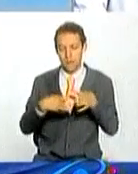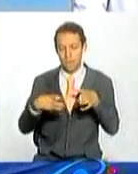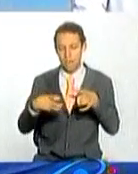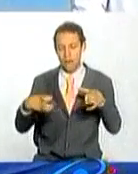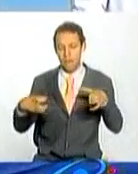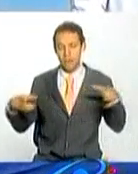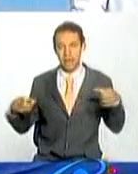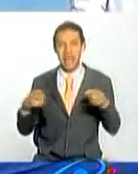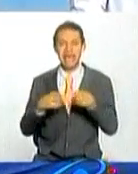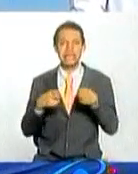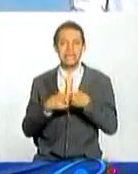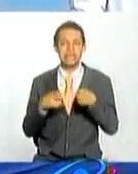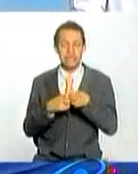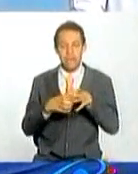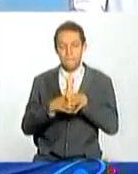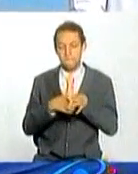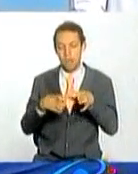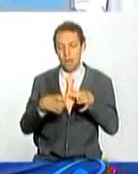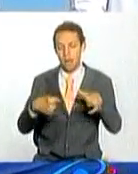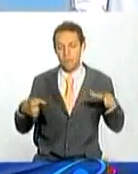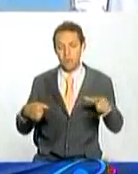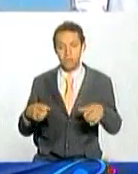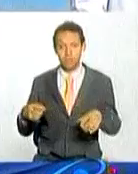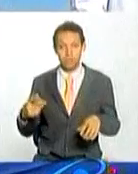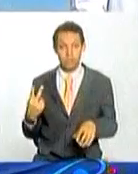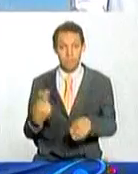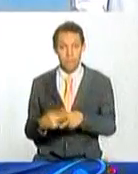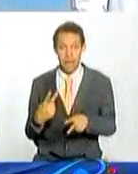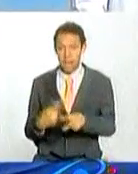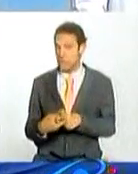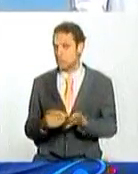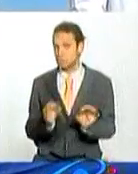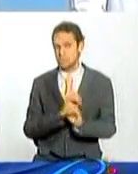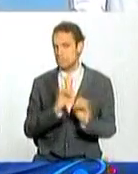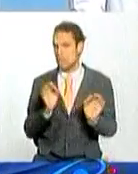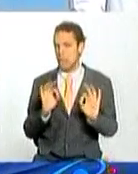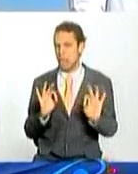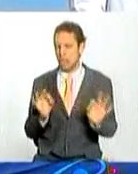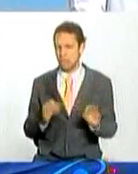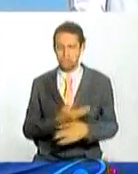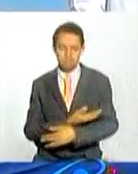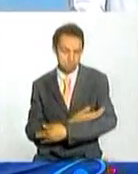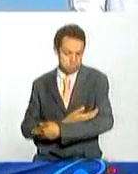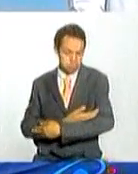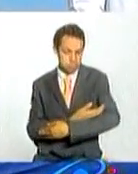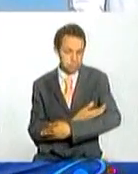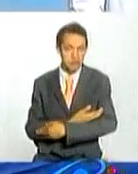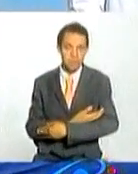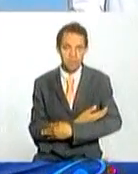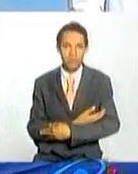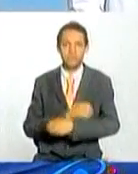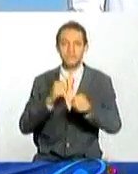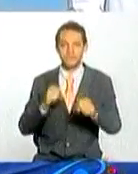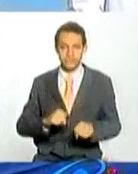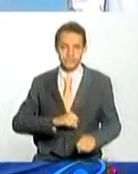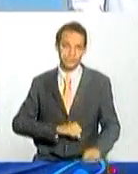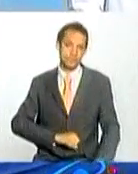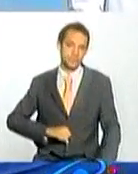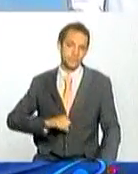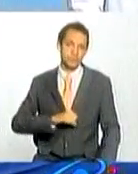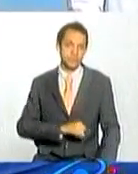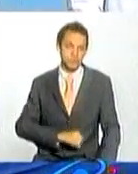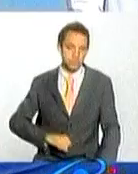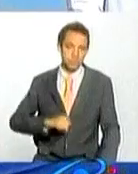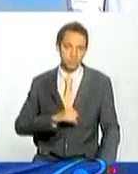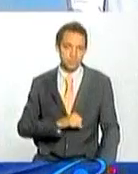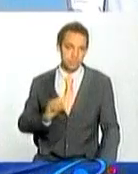mire que se le hacen a los niños prácticamente desde los pocos meses de gestación, porque es lo que el doctor Mauricio ha mostrado cuando